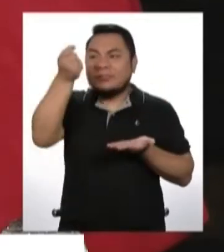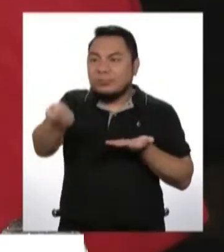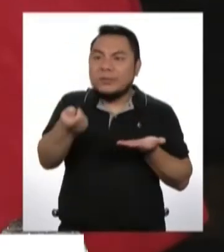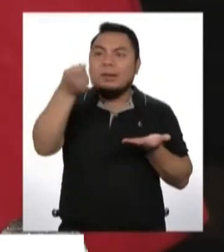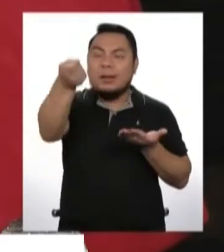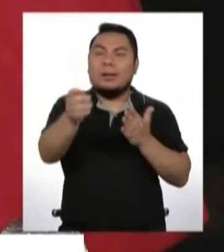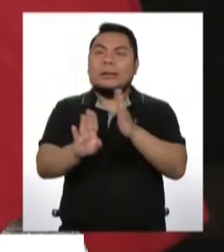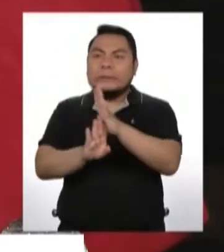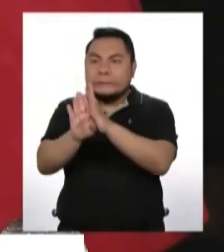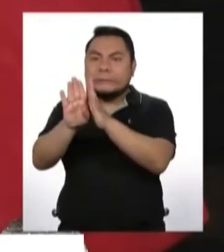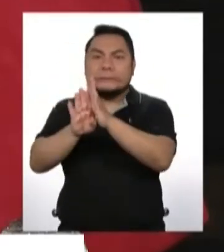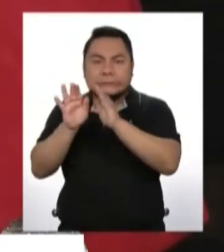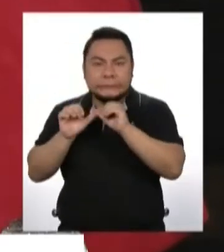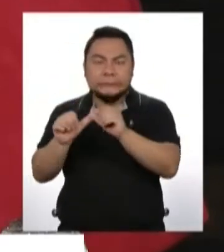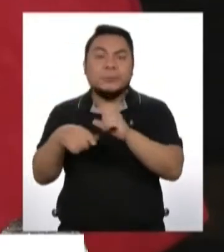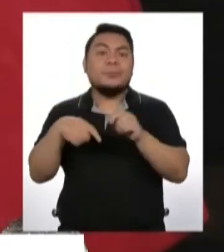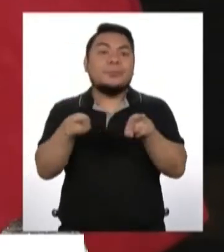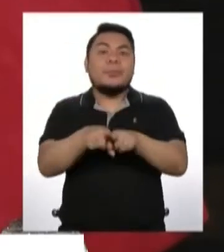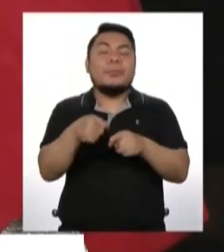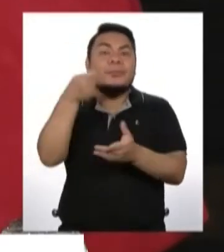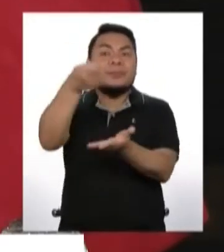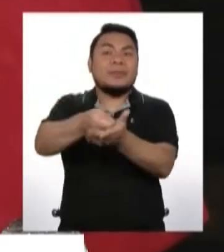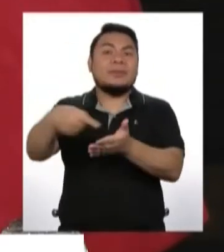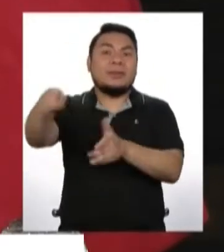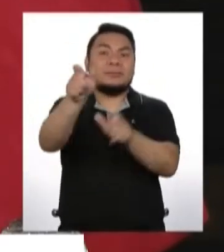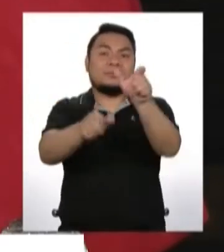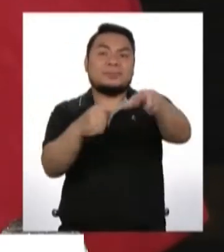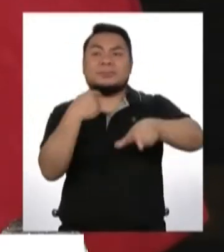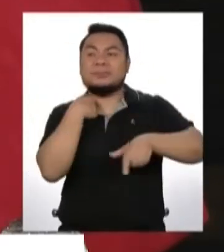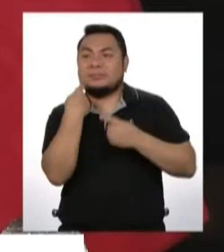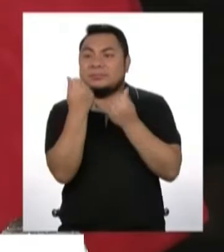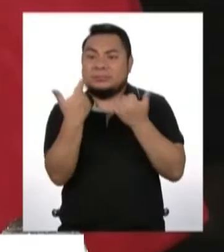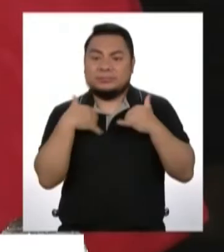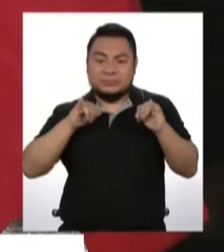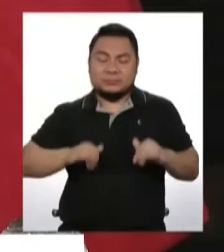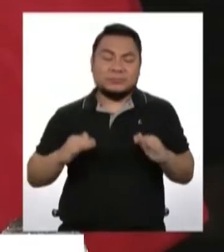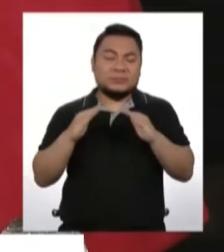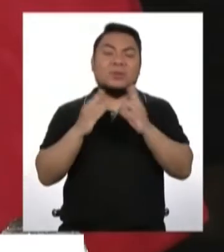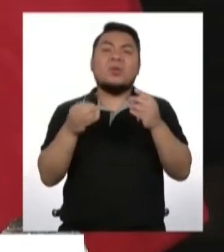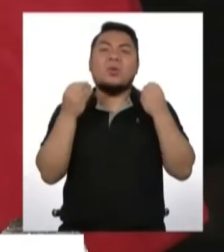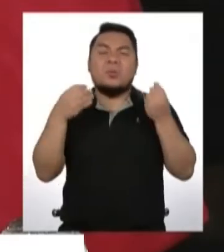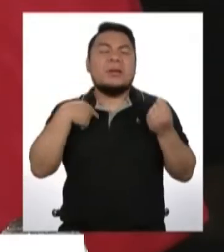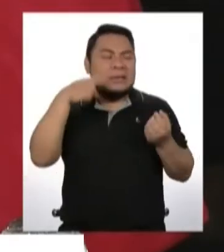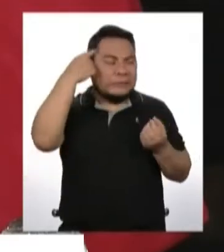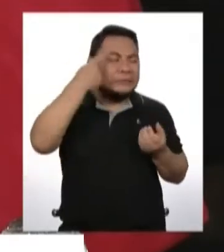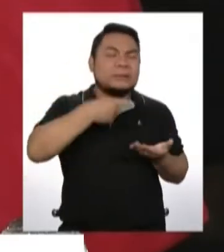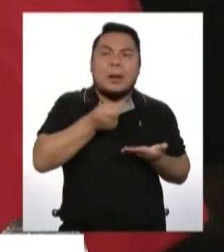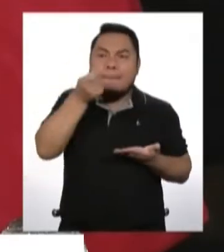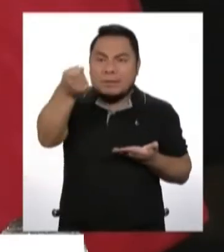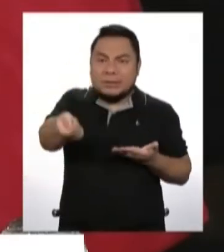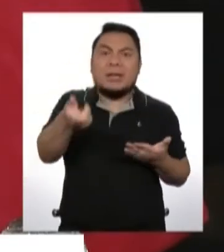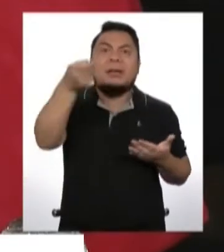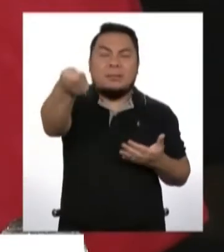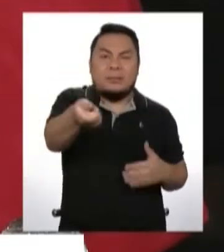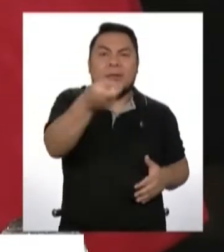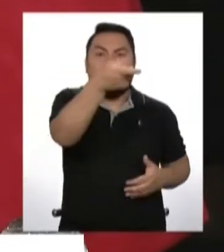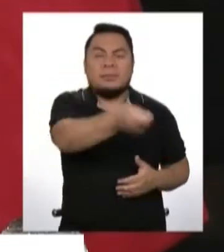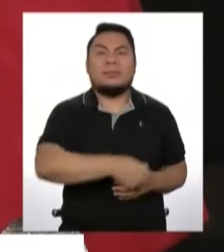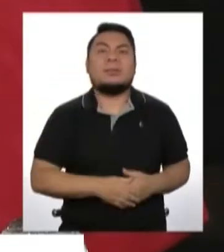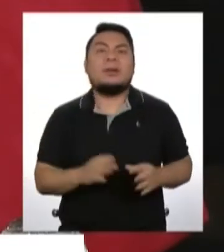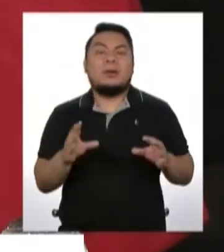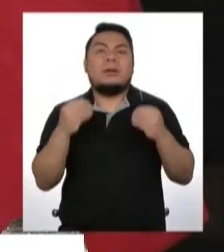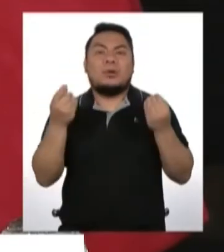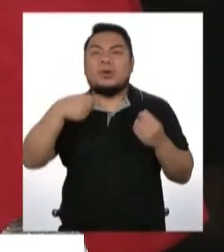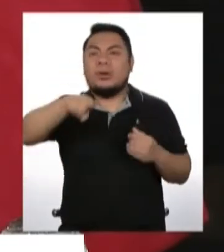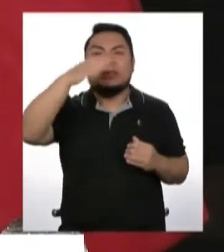vulnerable que se afecta en mayor grado de las decisiones que hemos tomado. todos nos afectamos. Desde el momento que no podemos salir de